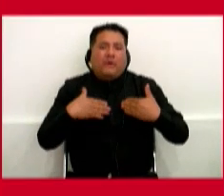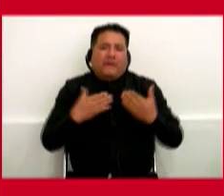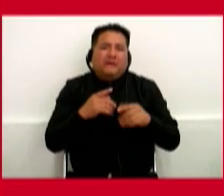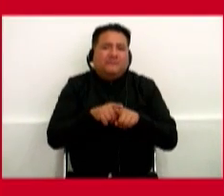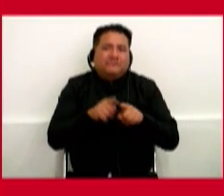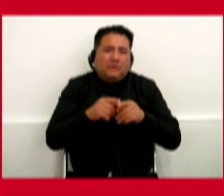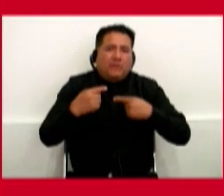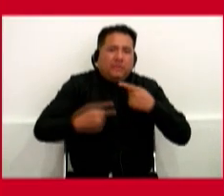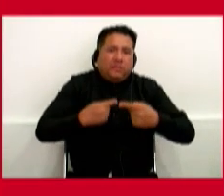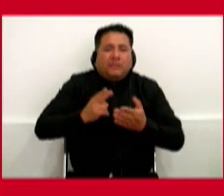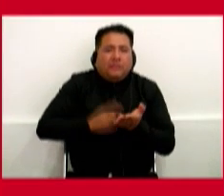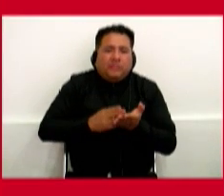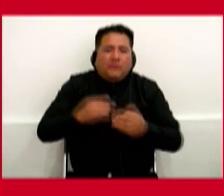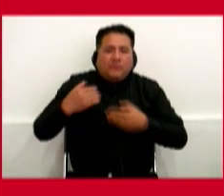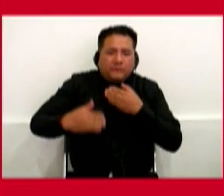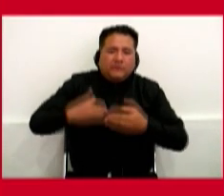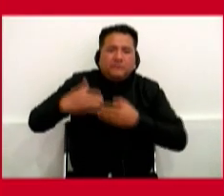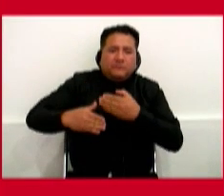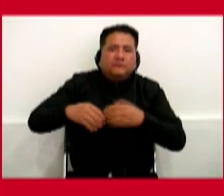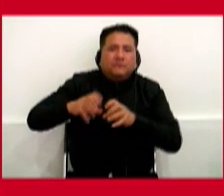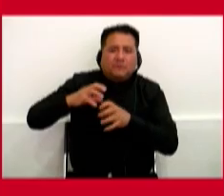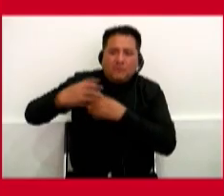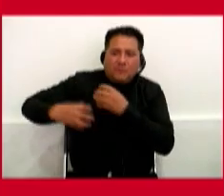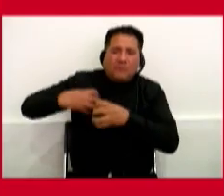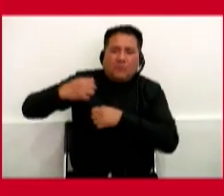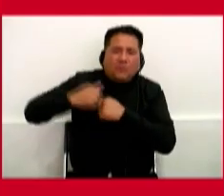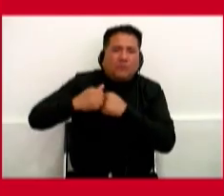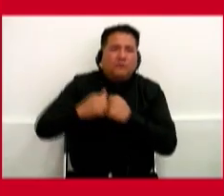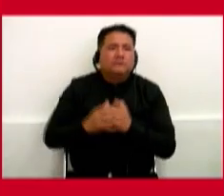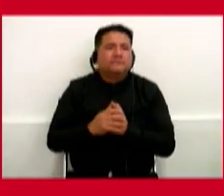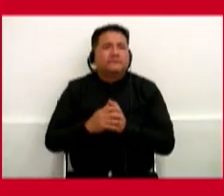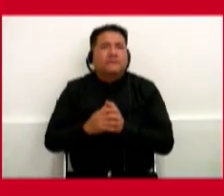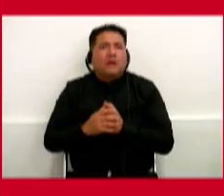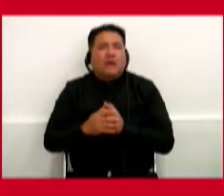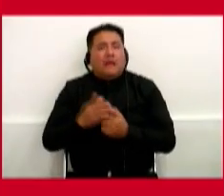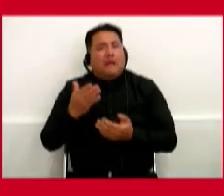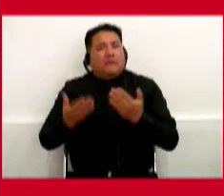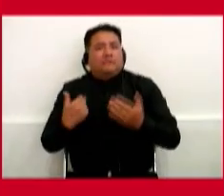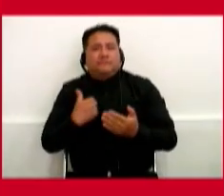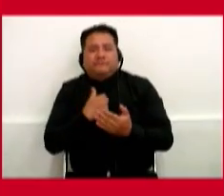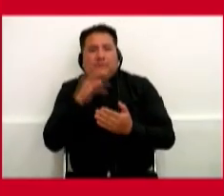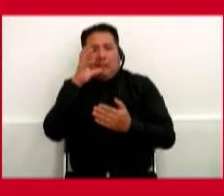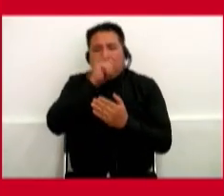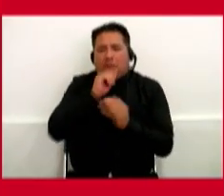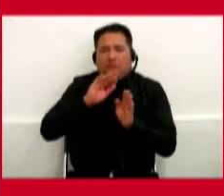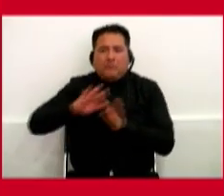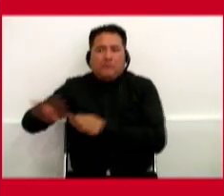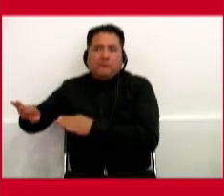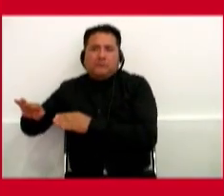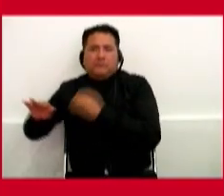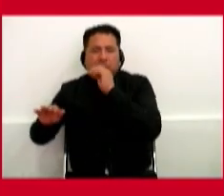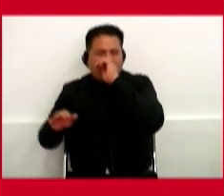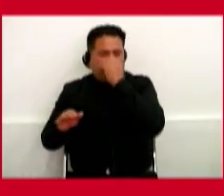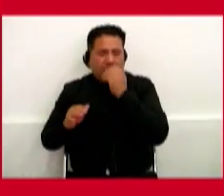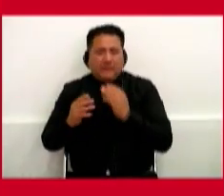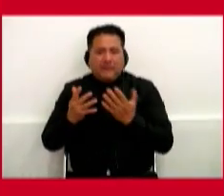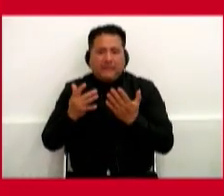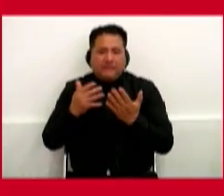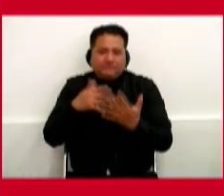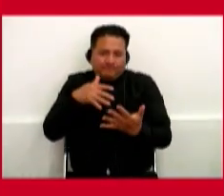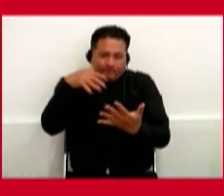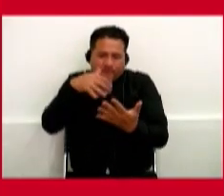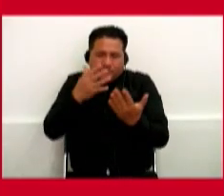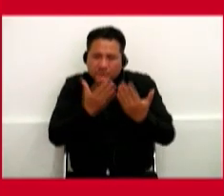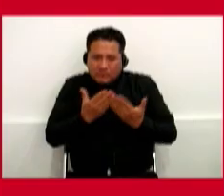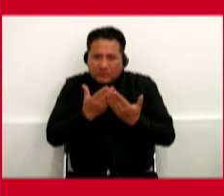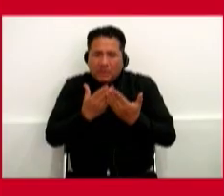también roturas rotacionales. Quizás hemos descuidado el estudio de estos